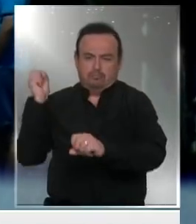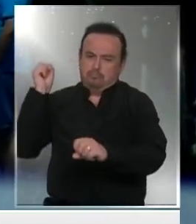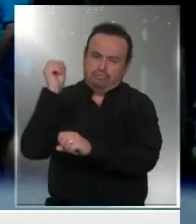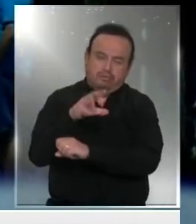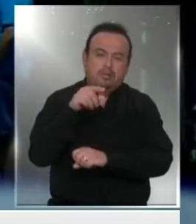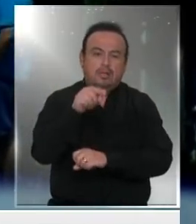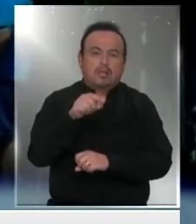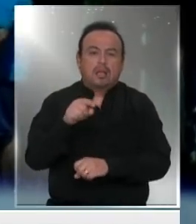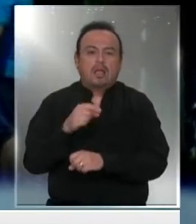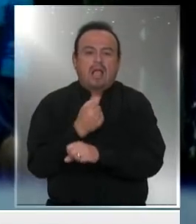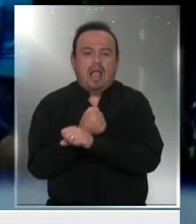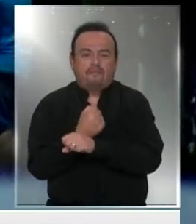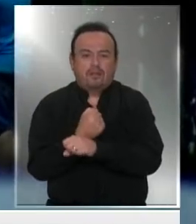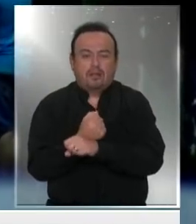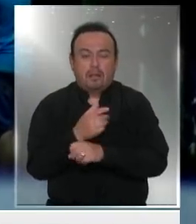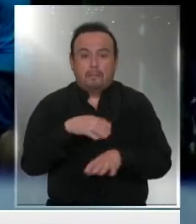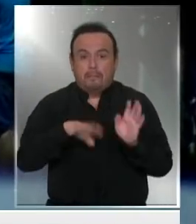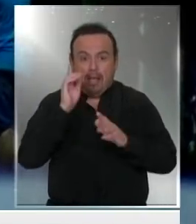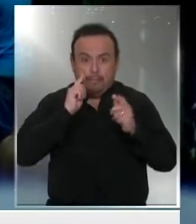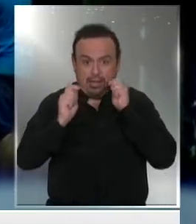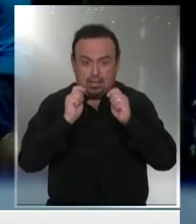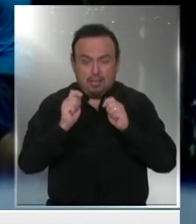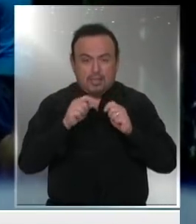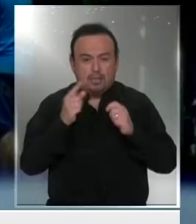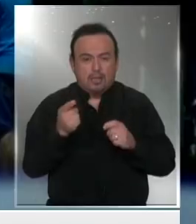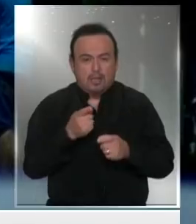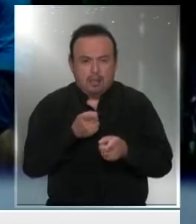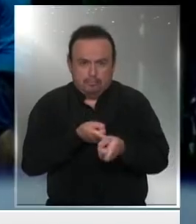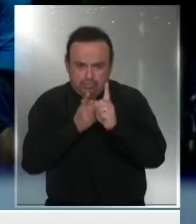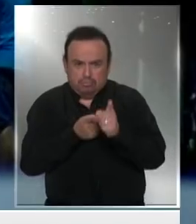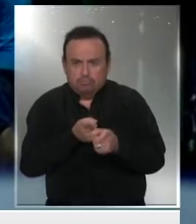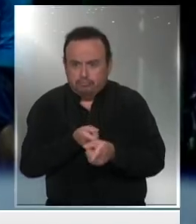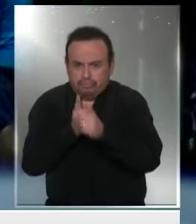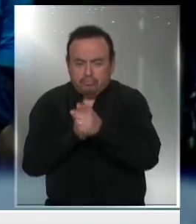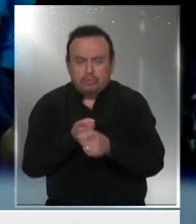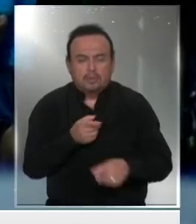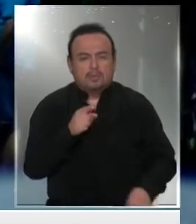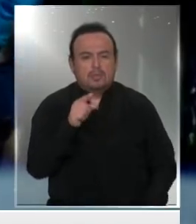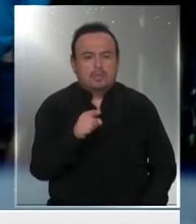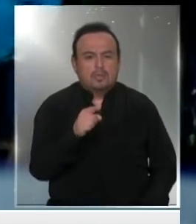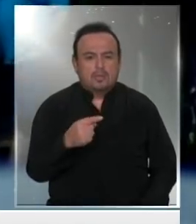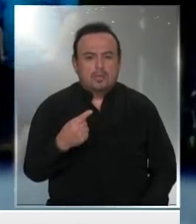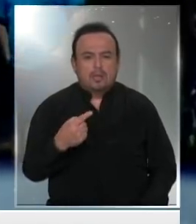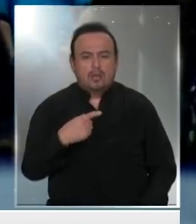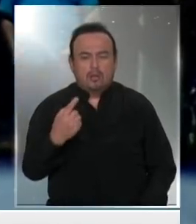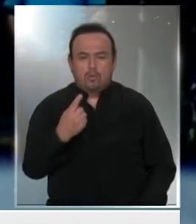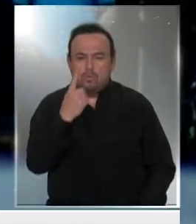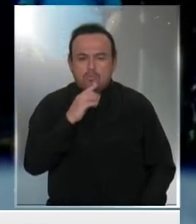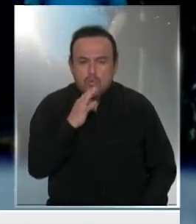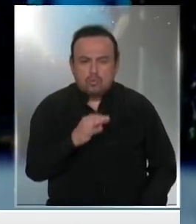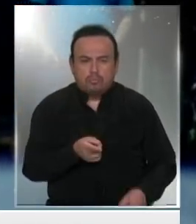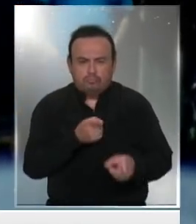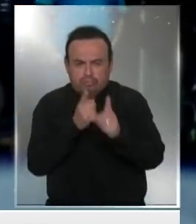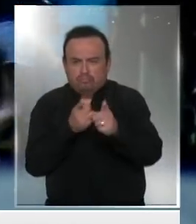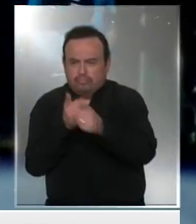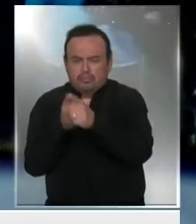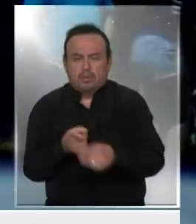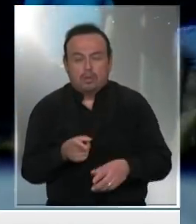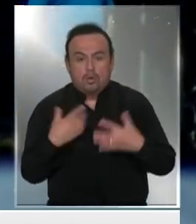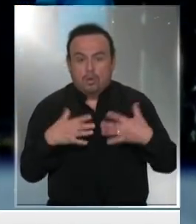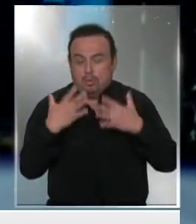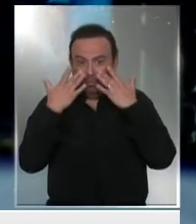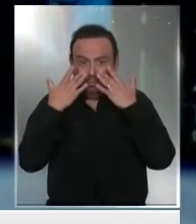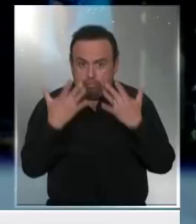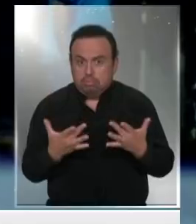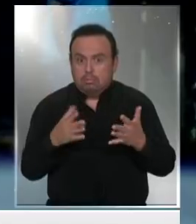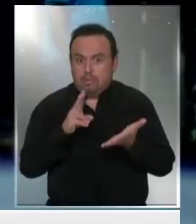Carabineros, pero obviamente lo más peligroso, la cantidad de disparos que se escuchan prácticamente cada un minuto, es realmente impresionante, así